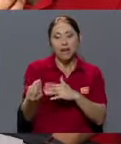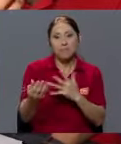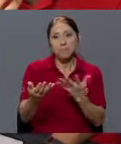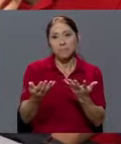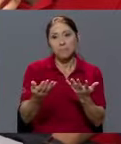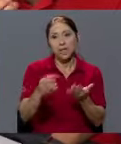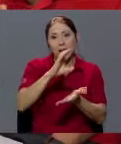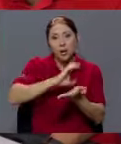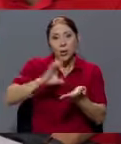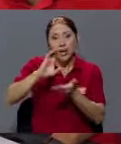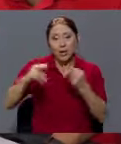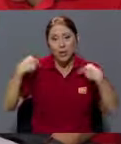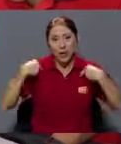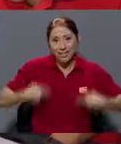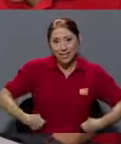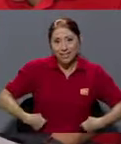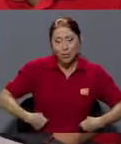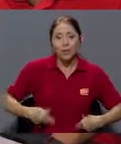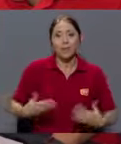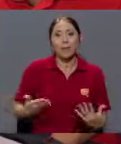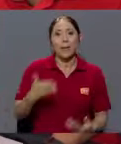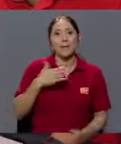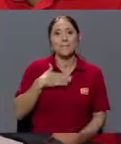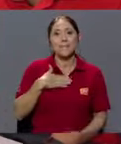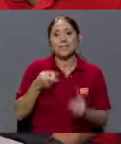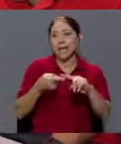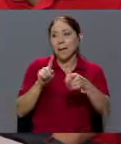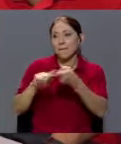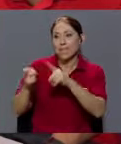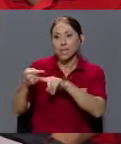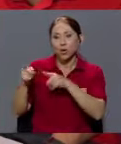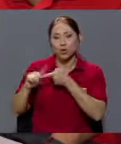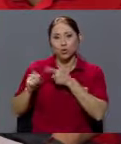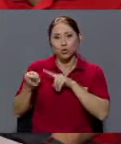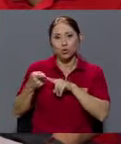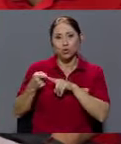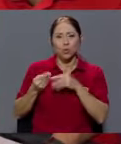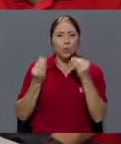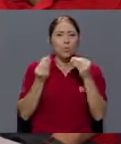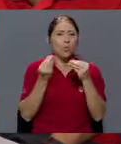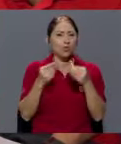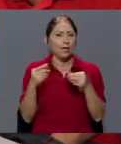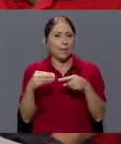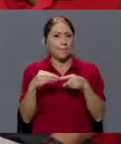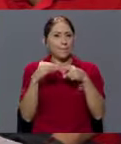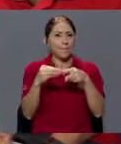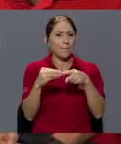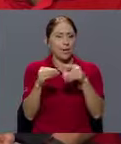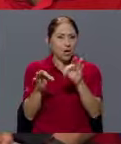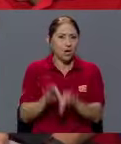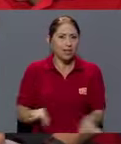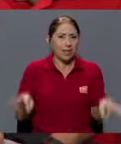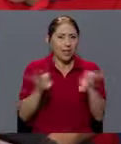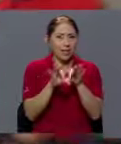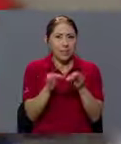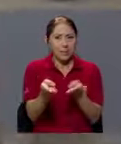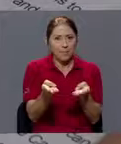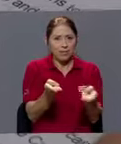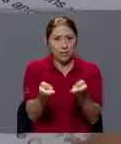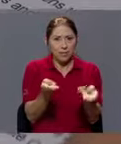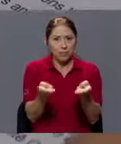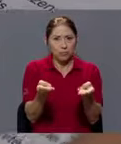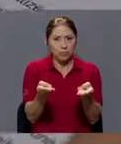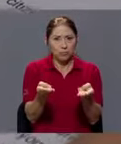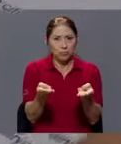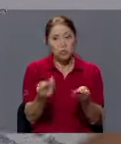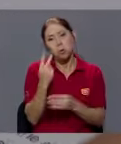compañeros creo que le ponen mucha prioridad, mis amigos le ponen mucha prioridad al bachillerato y lo ven como